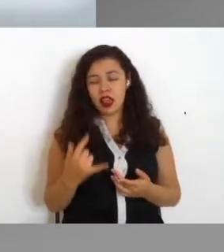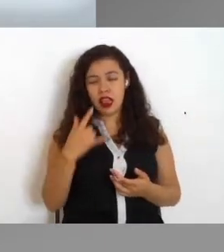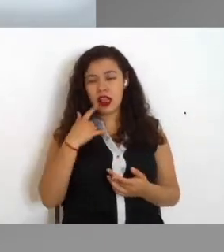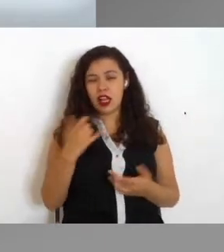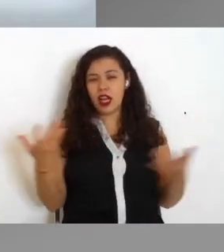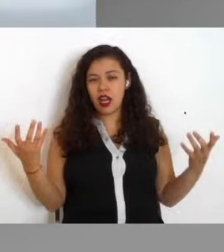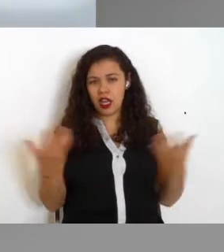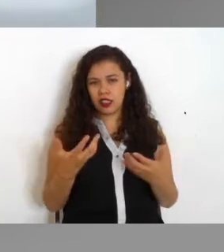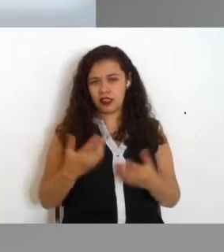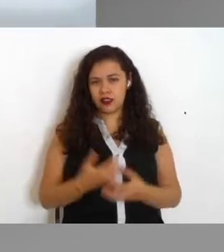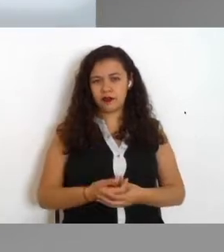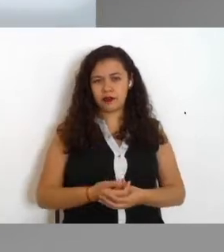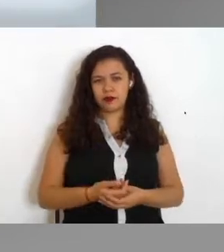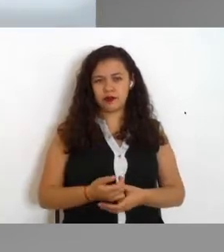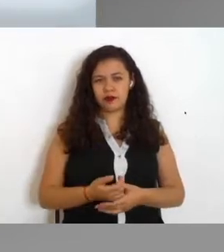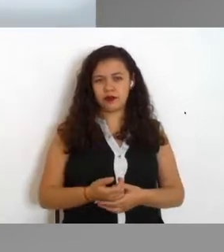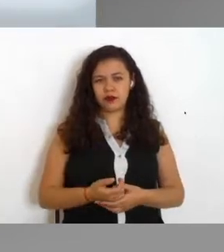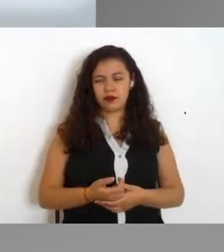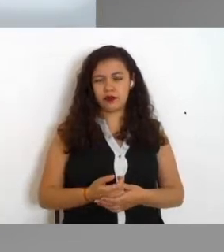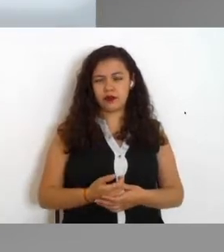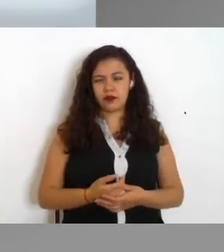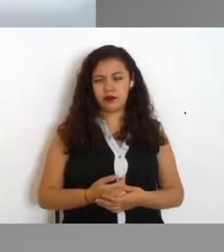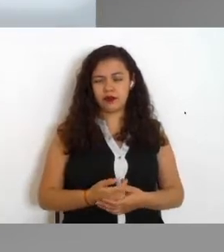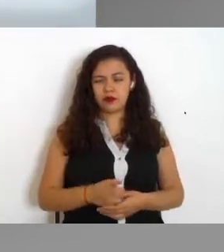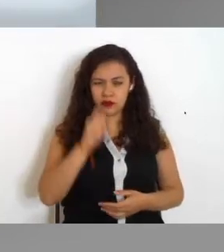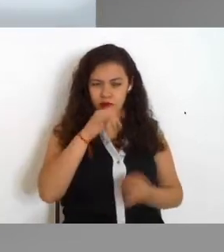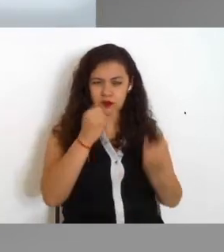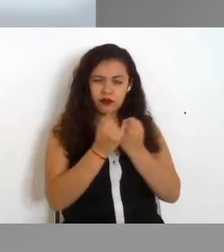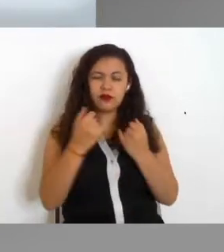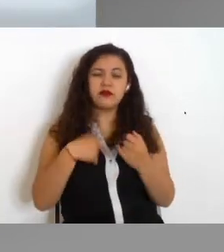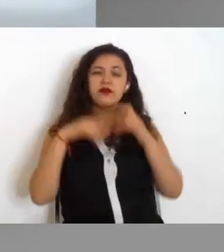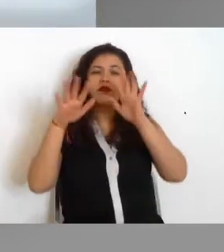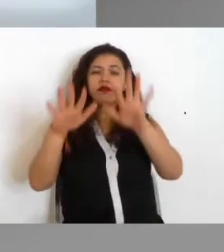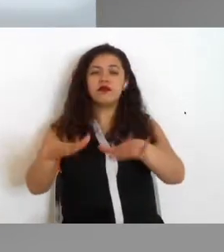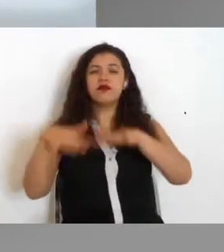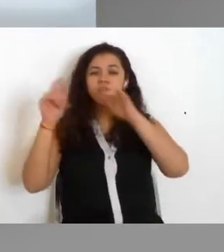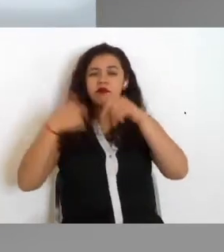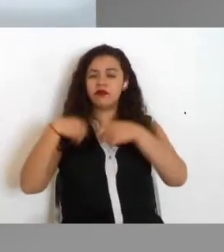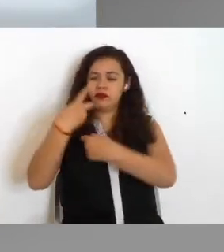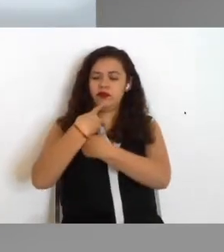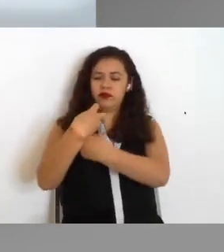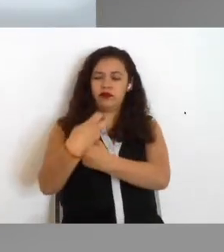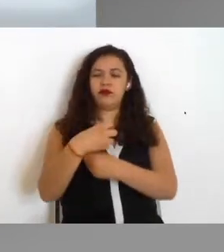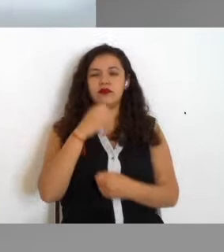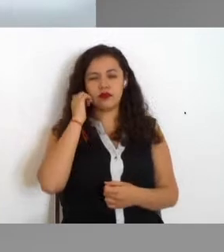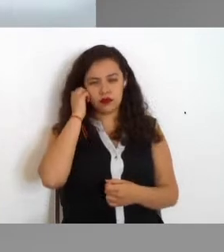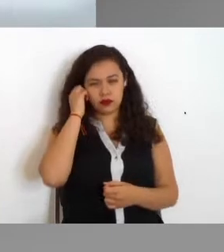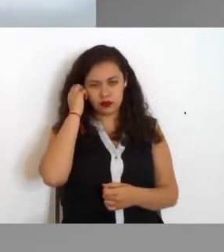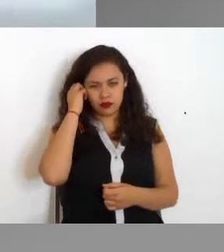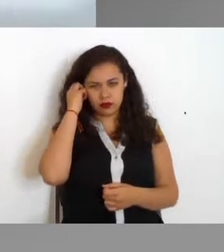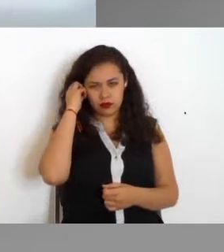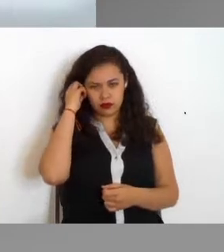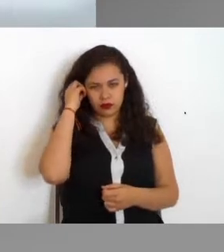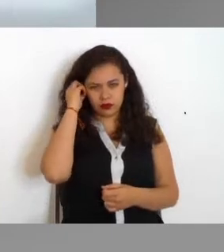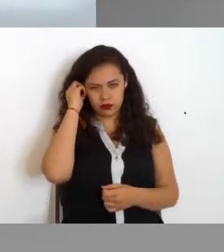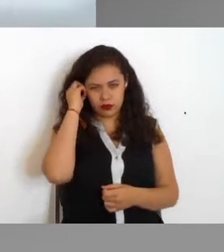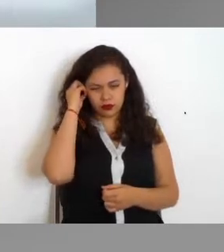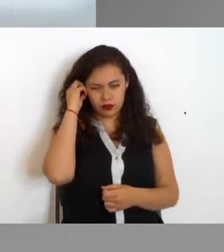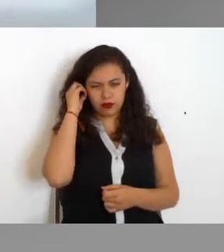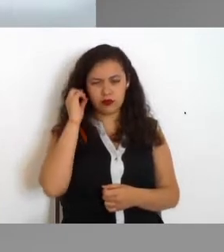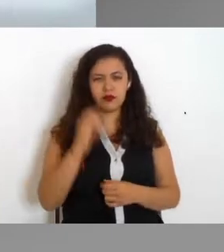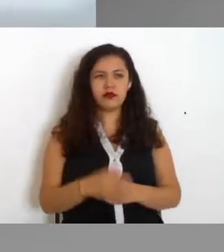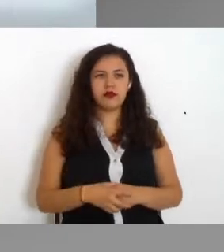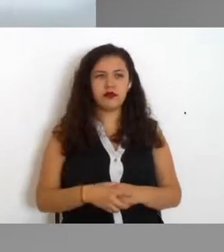¿no? Recordemos, yo también, que fui invitado a este foro, y que está, obviamente,